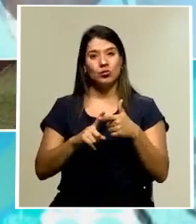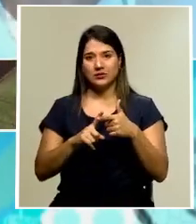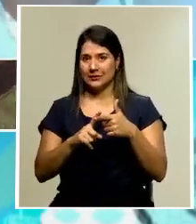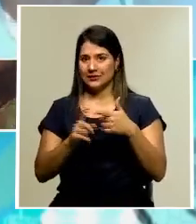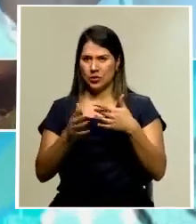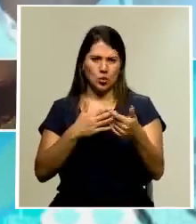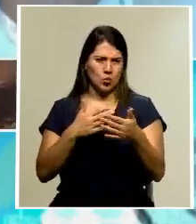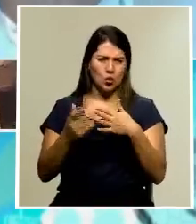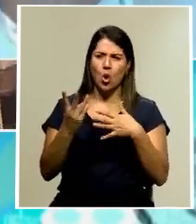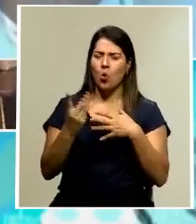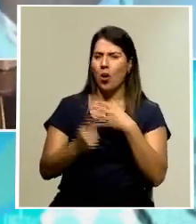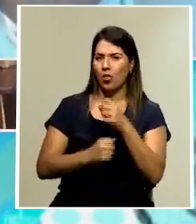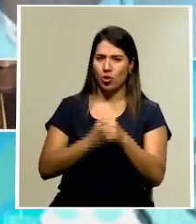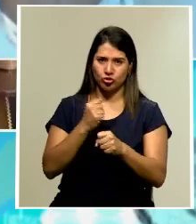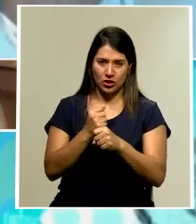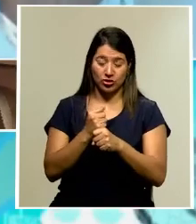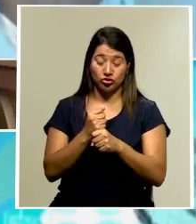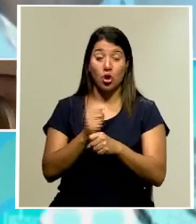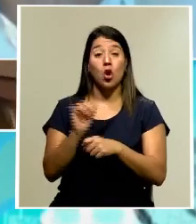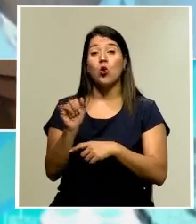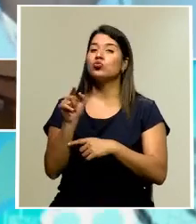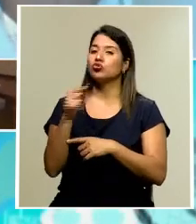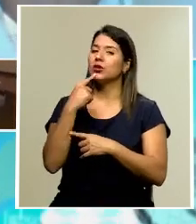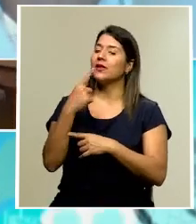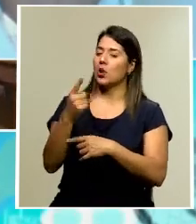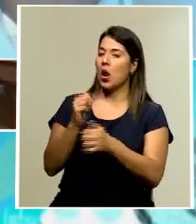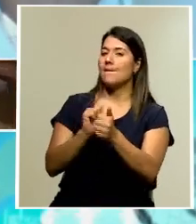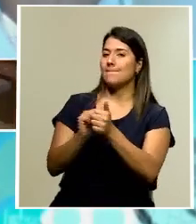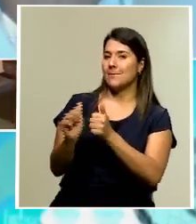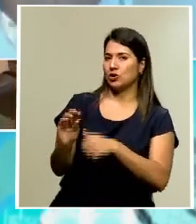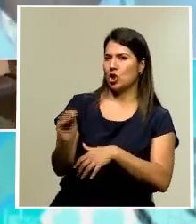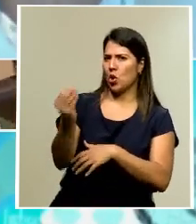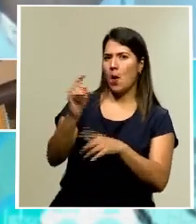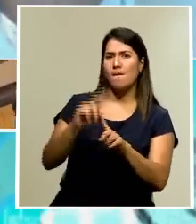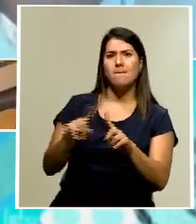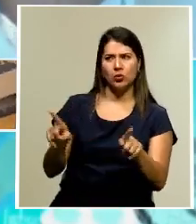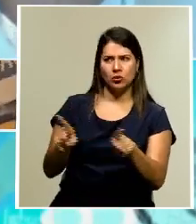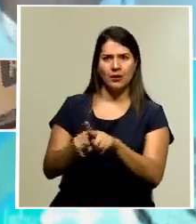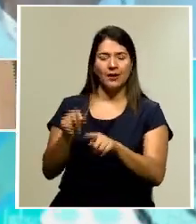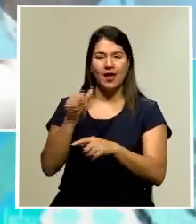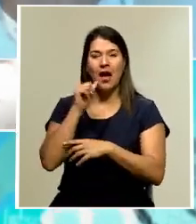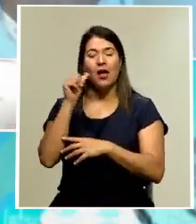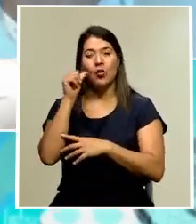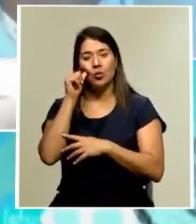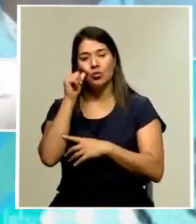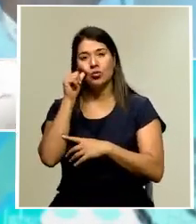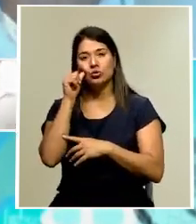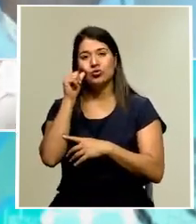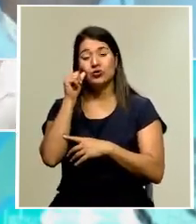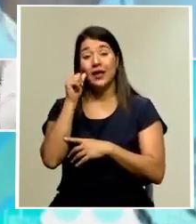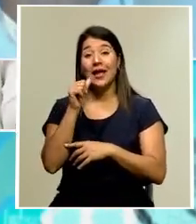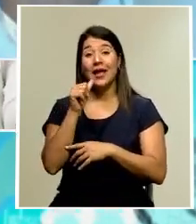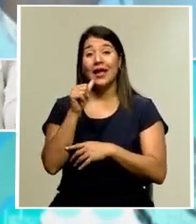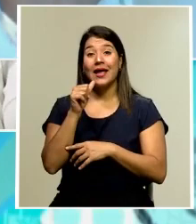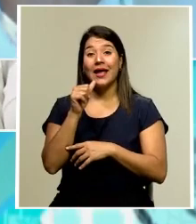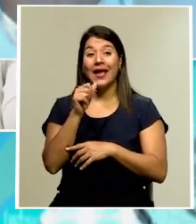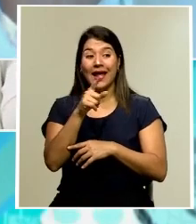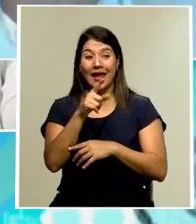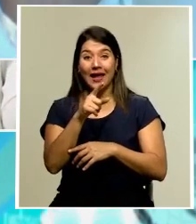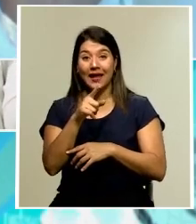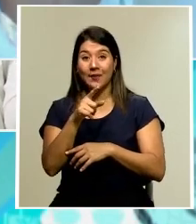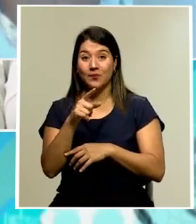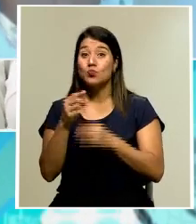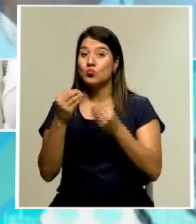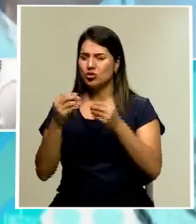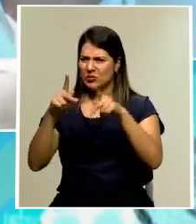edad, especialmente como bien lo señalas, en jóvenes, pero independientemente de la edad, este grupo es un grupo